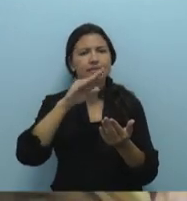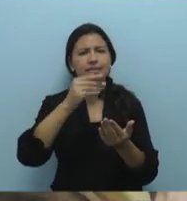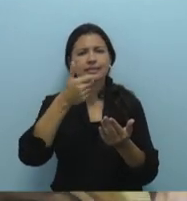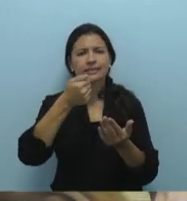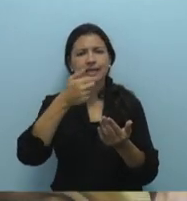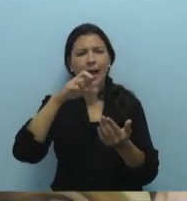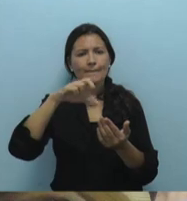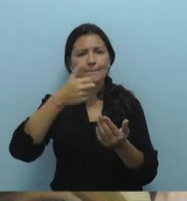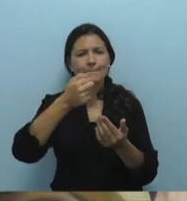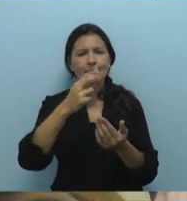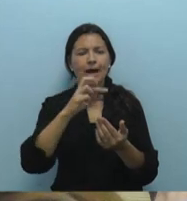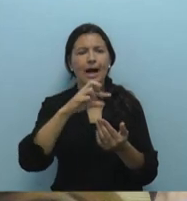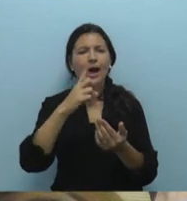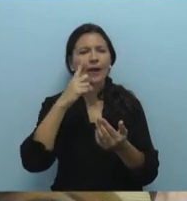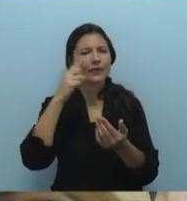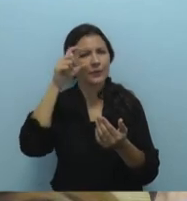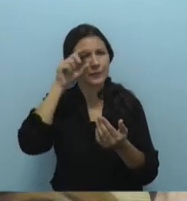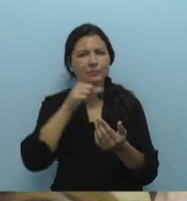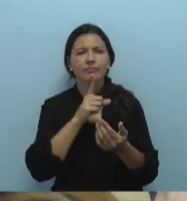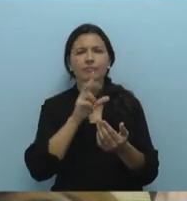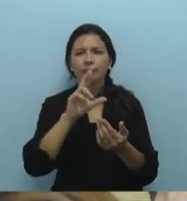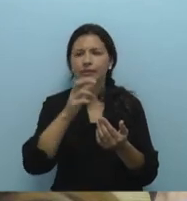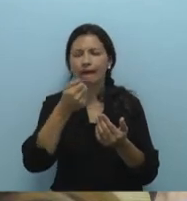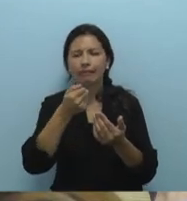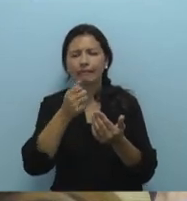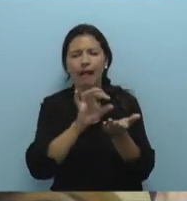primer lugar, porque no tiene ningún